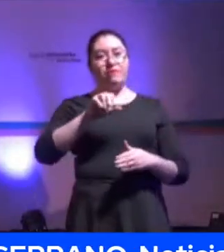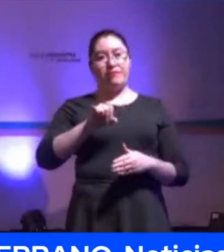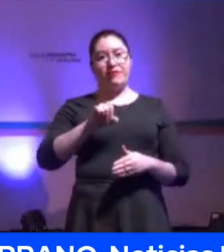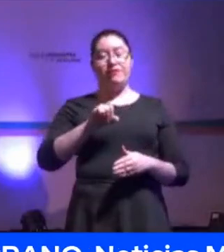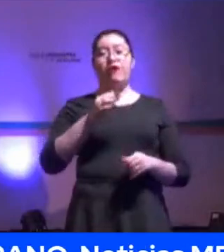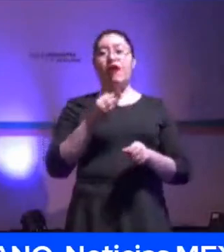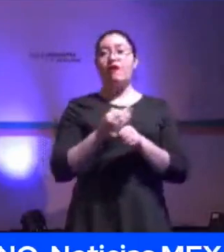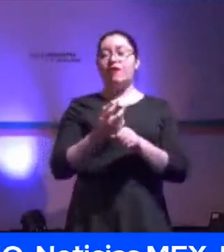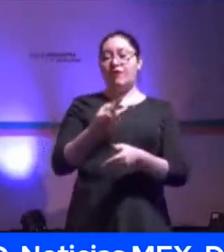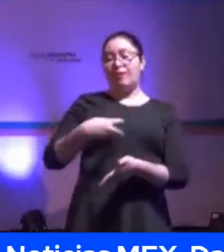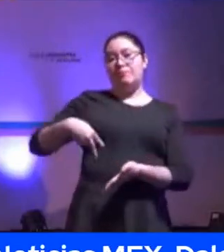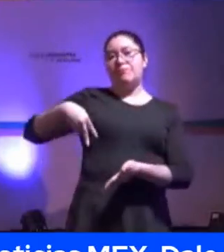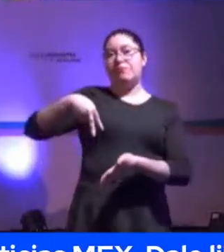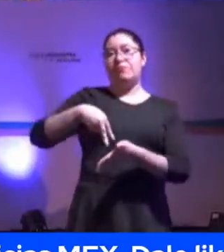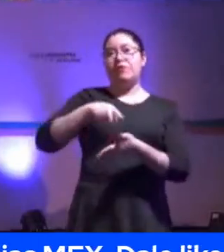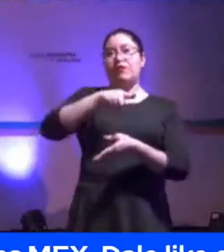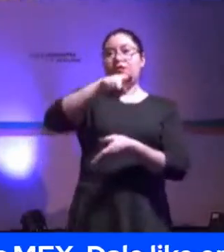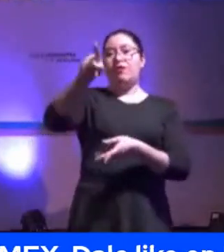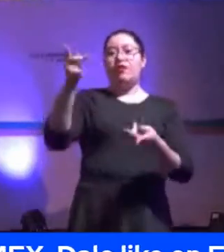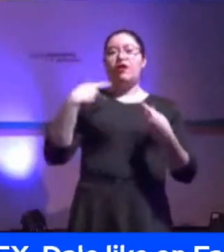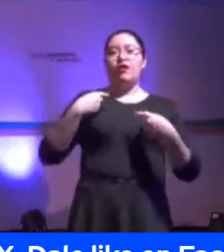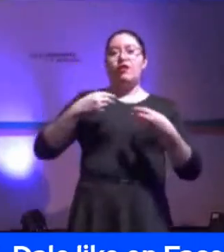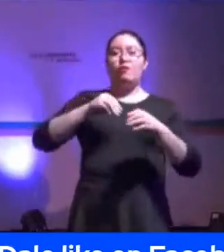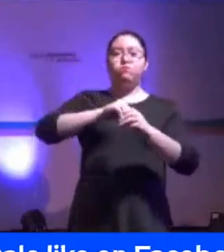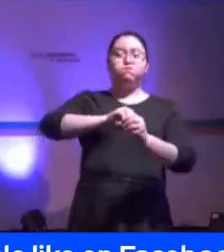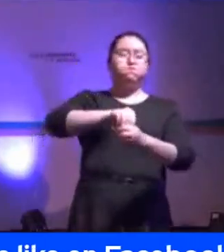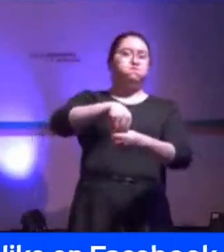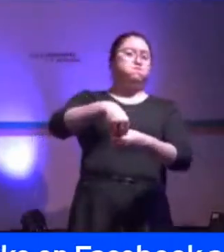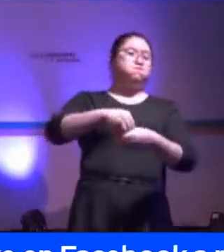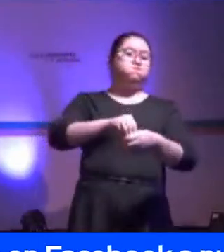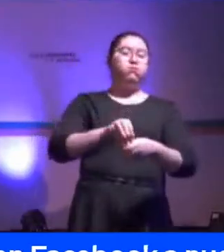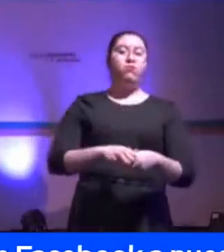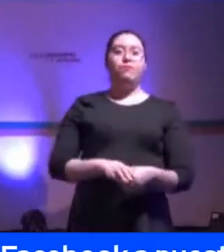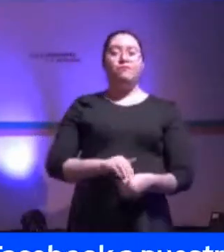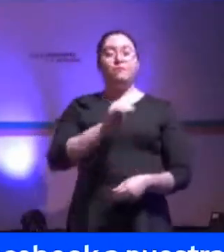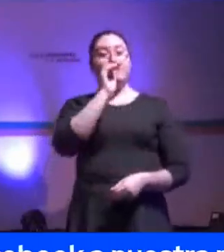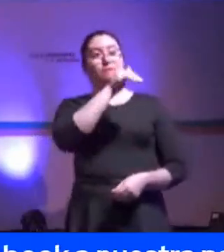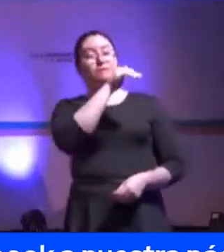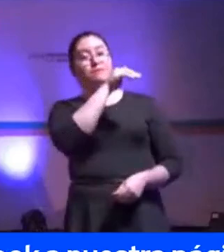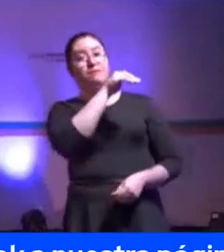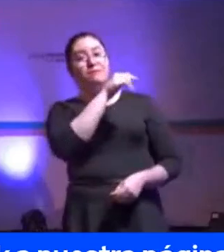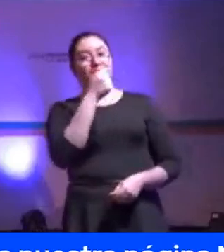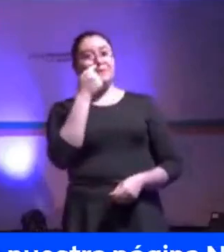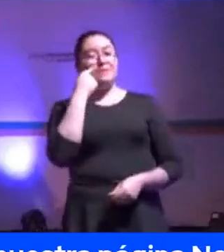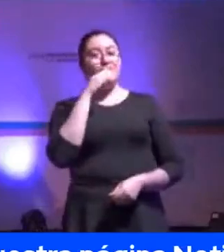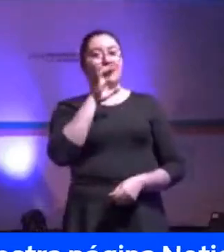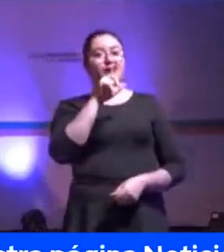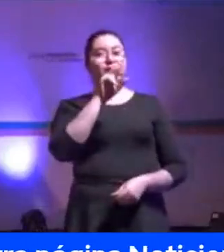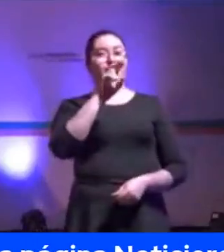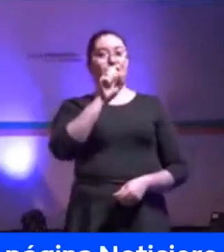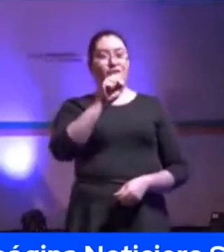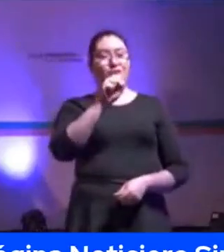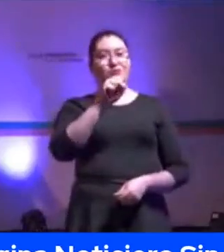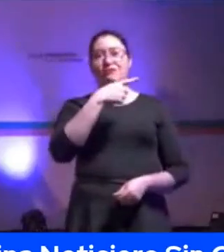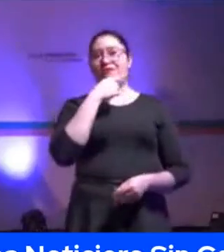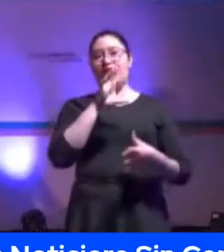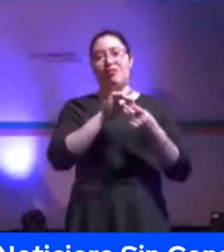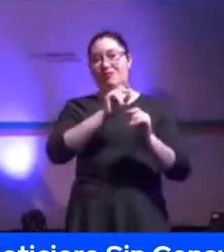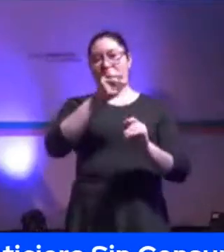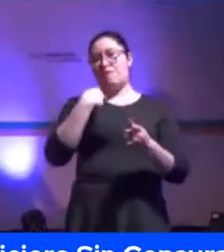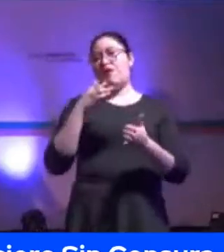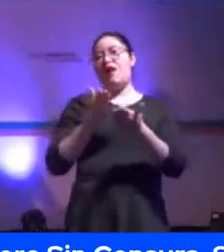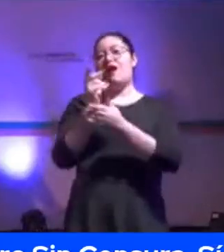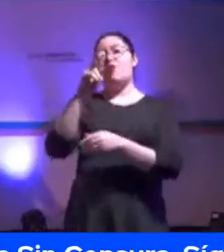aquí y llenara a esta gente. Meme, meme. De Carlos Loret de Mola no hables porque anda en